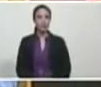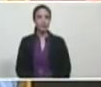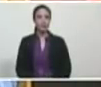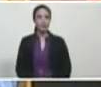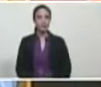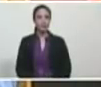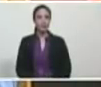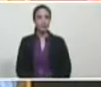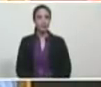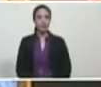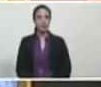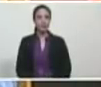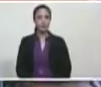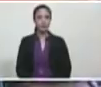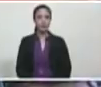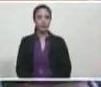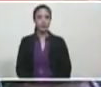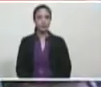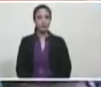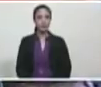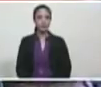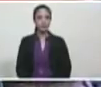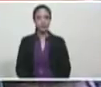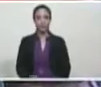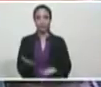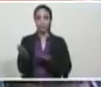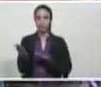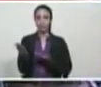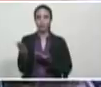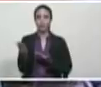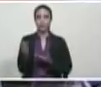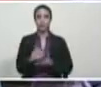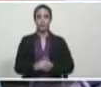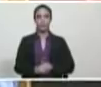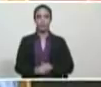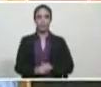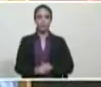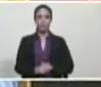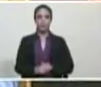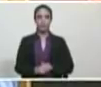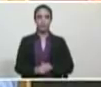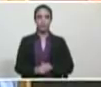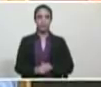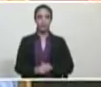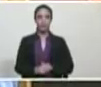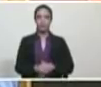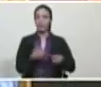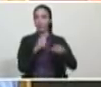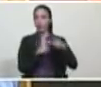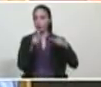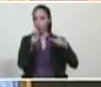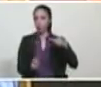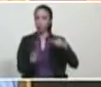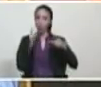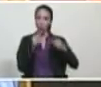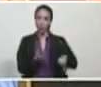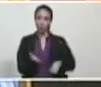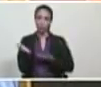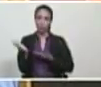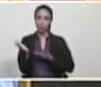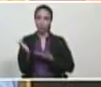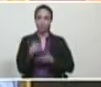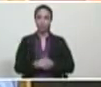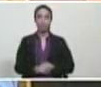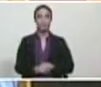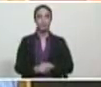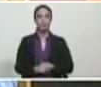Defensa Integral Central del país, mayor general de la patria, y al general de división Ricardo Nicodemo